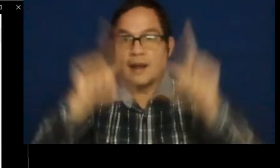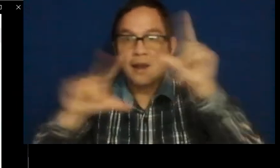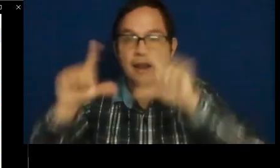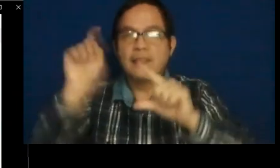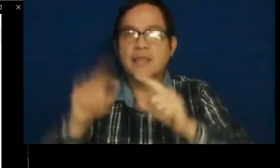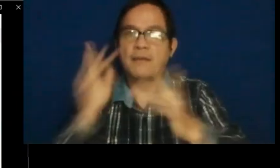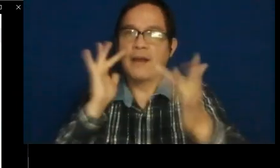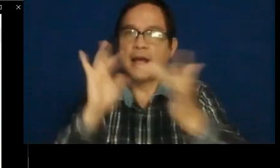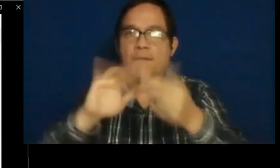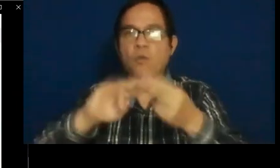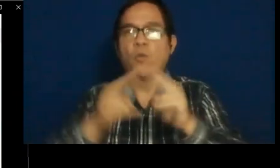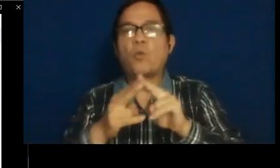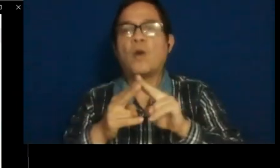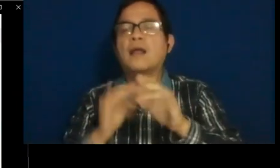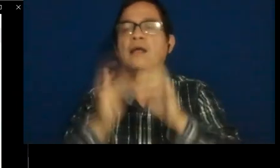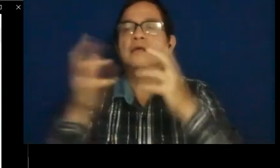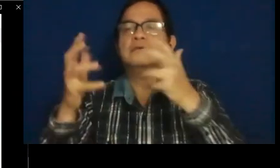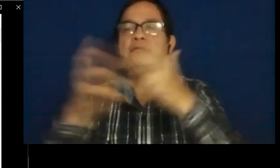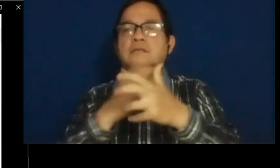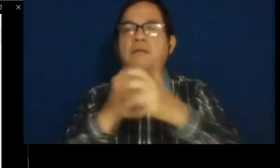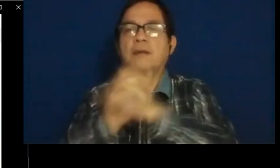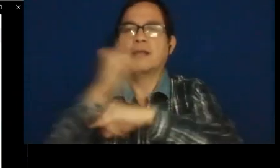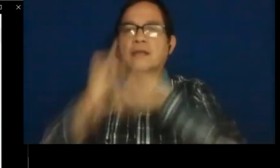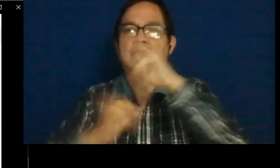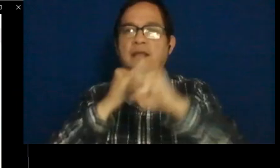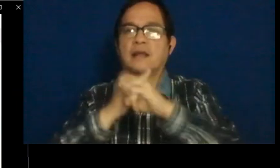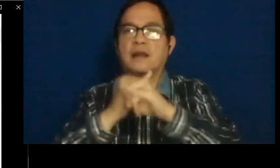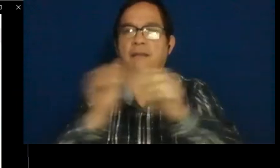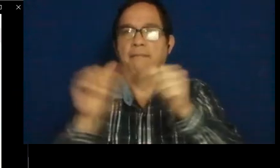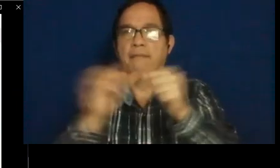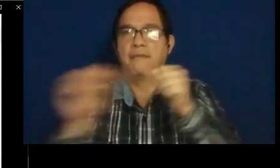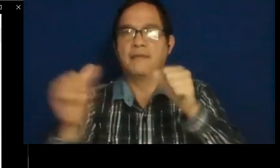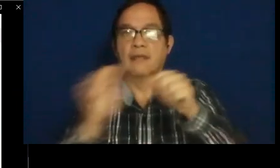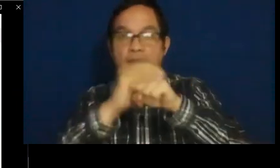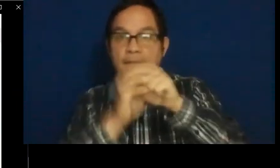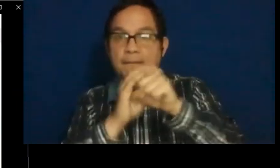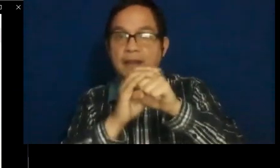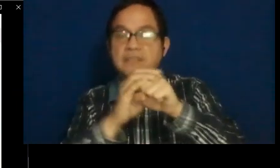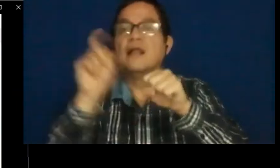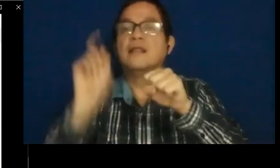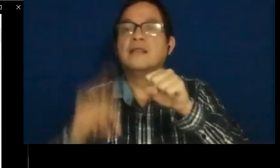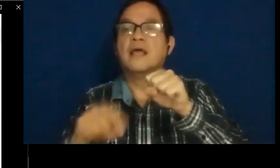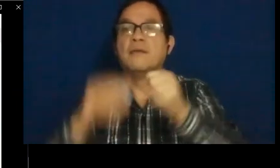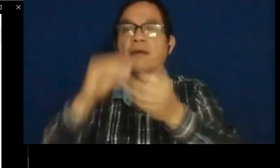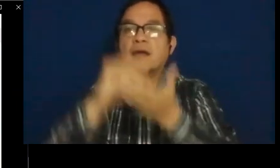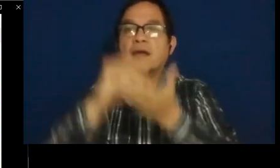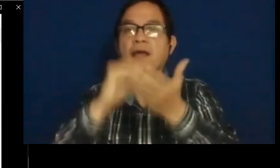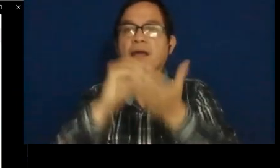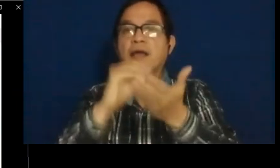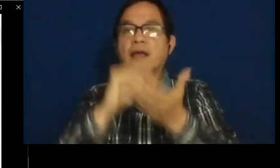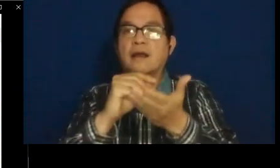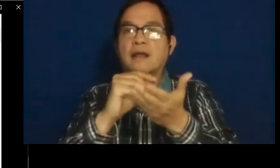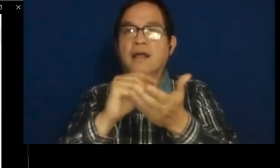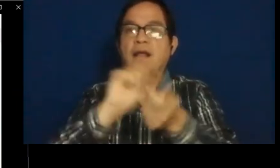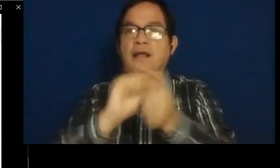estar amarradas al Sistema Internacional de Medidas. Entonces, la masa que se va a medir en gramos eventualmente,